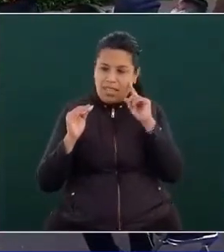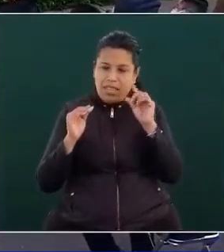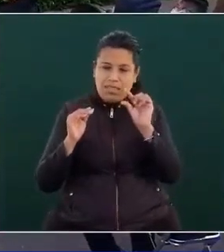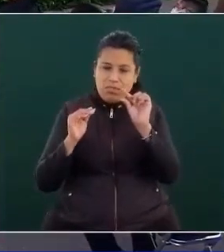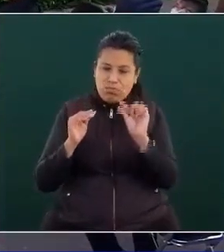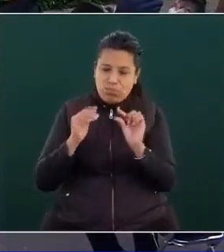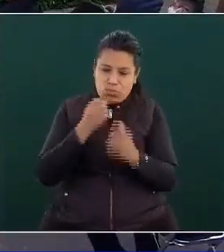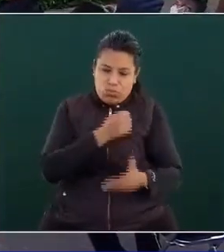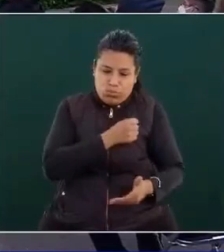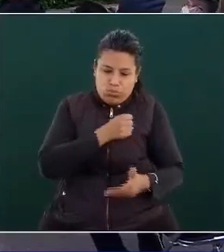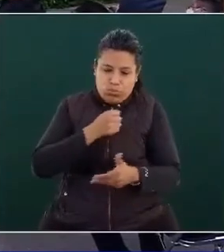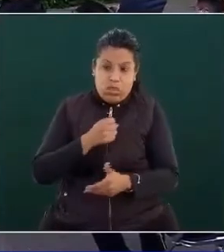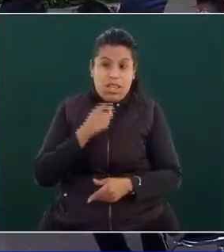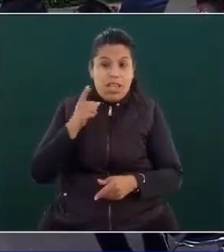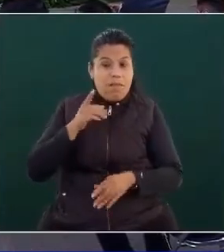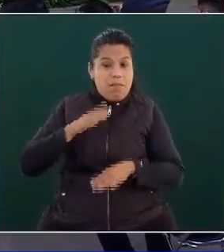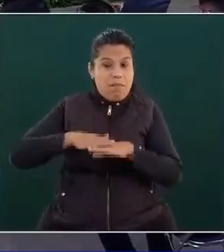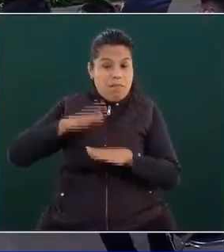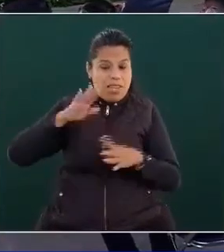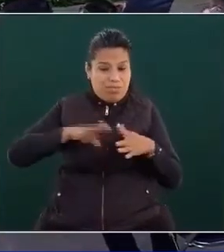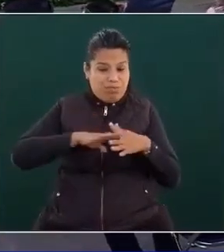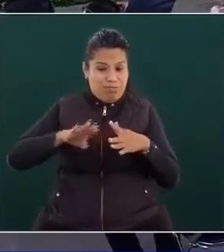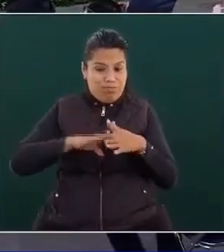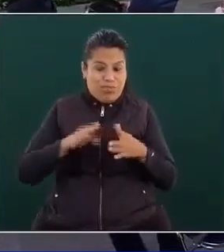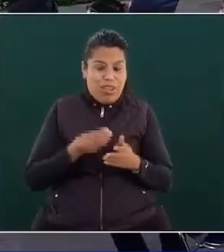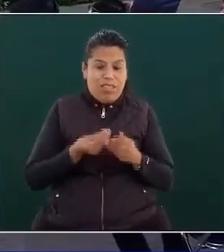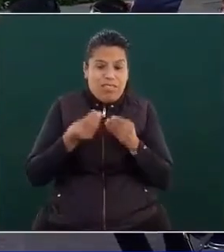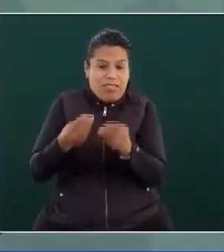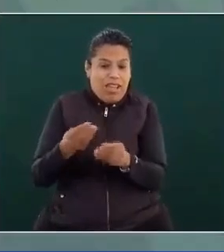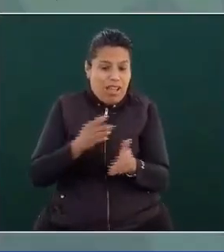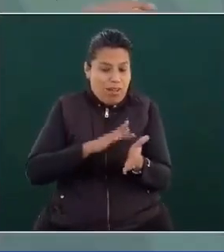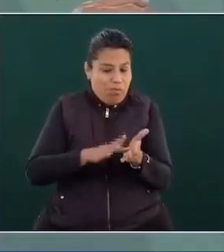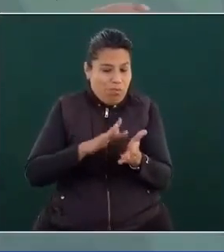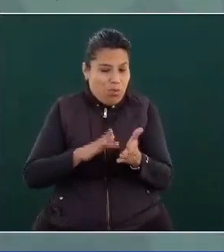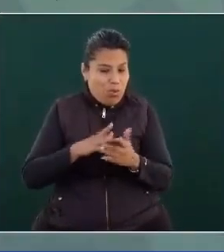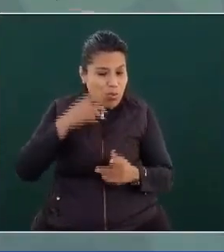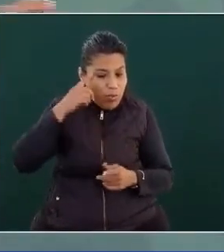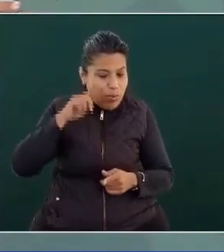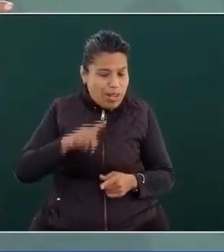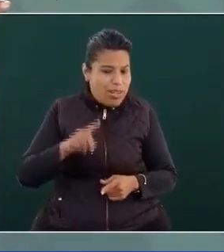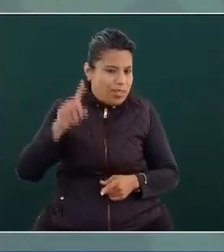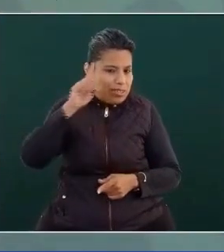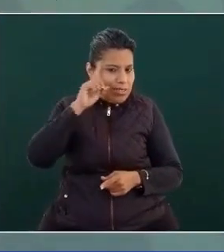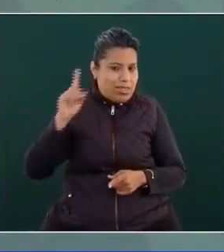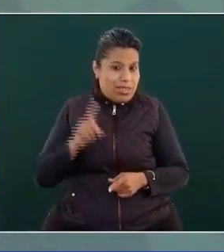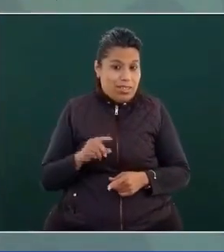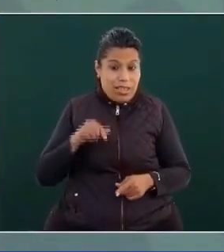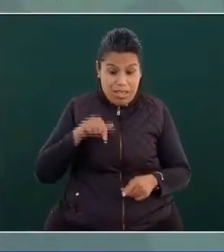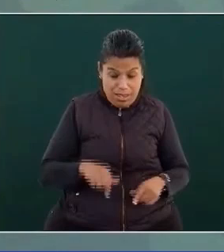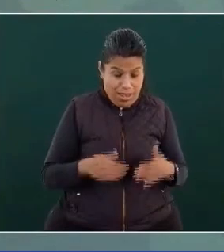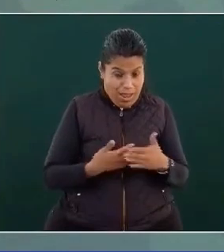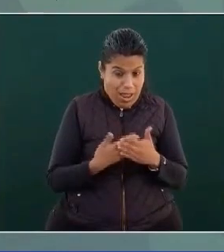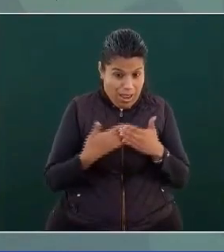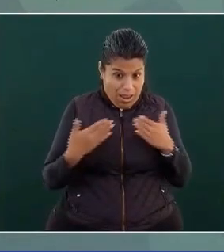lo que envían nuestros paisanos. Y en estos últimos tiempos